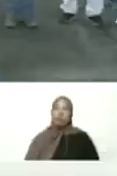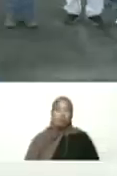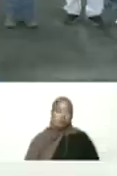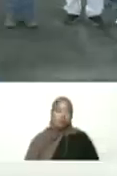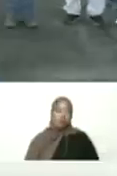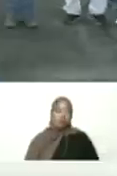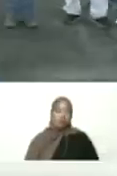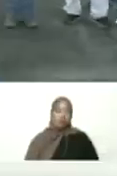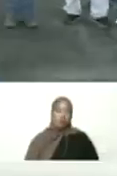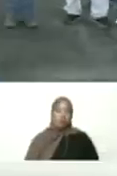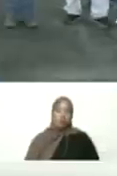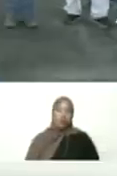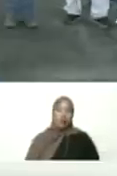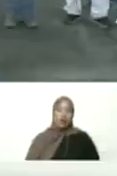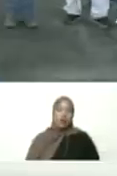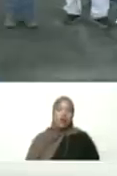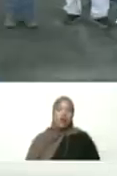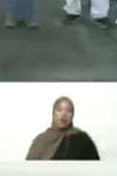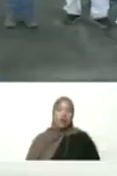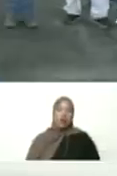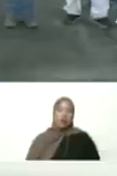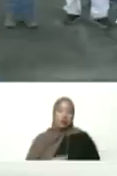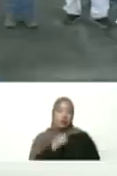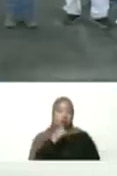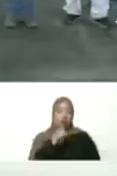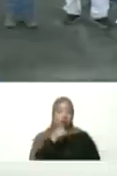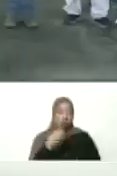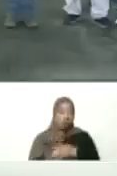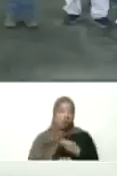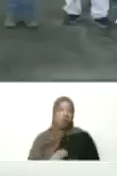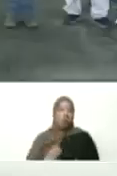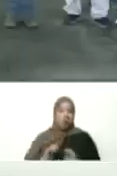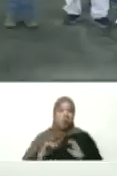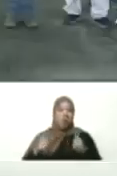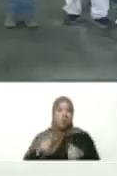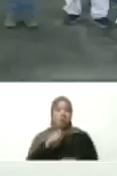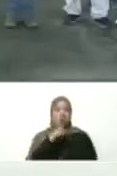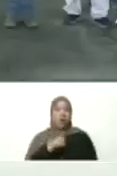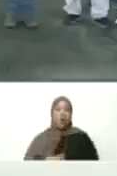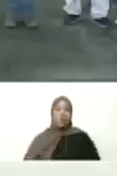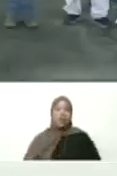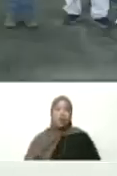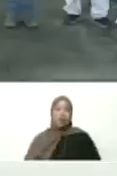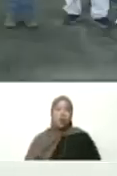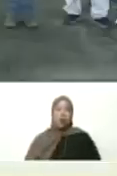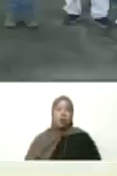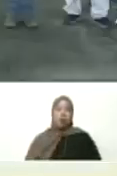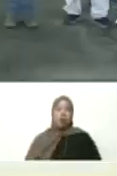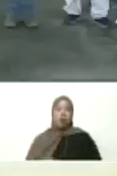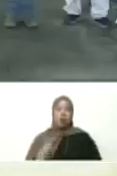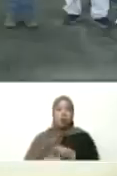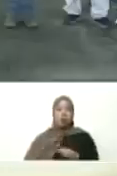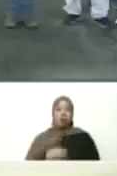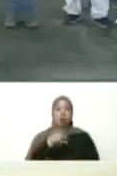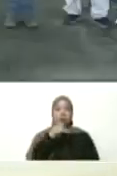banca, el Banco del Tesoro, el Banco de Venezuela. Y de los fondos de financiamiento social, fondos comunales.